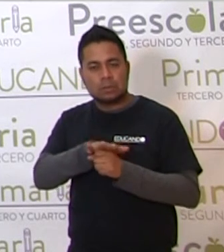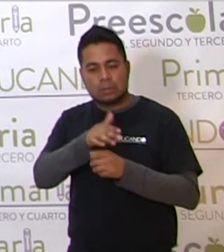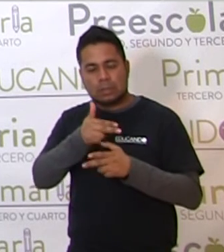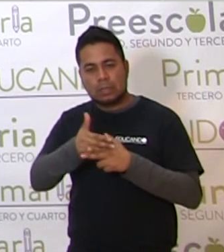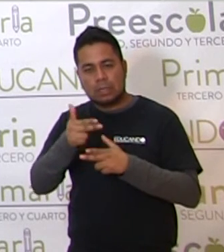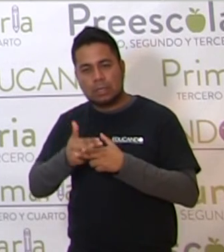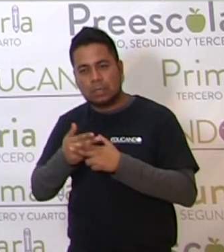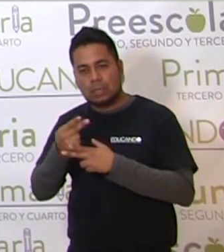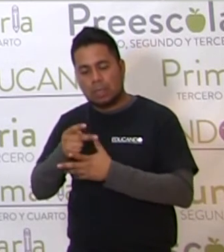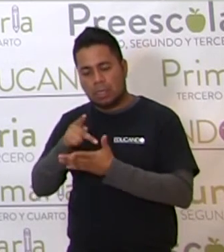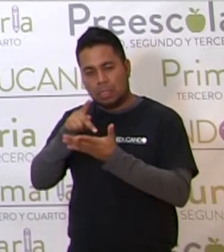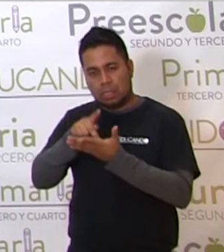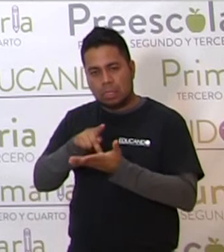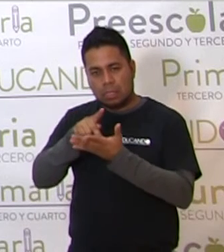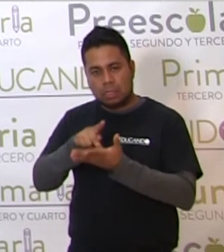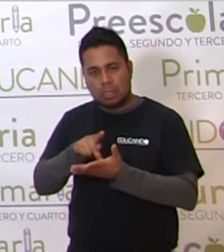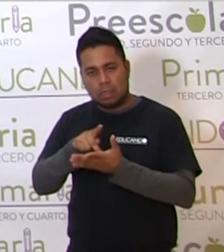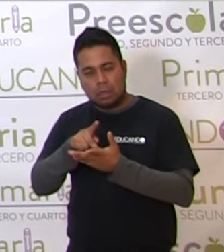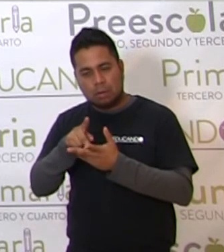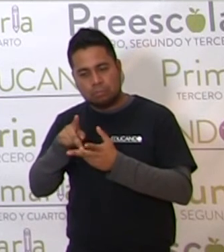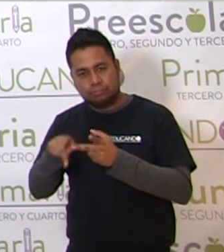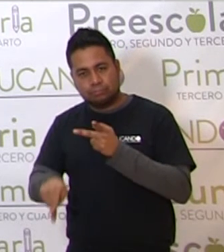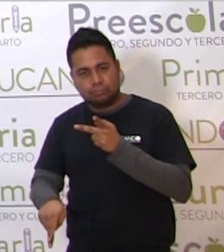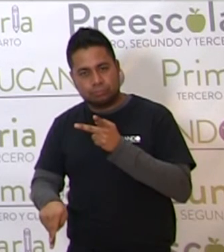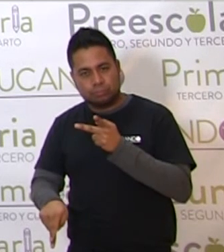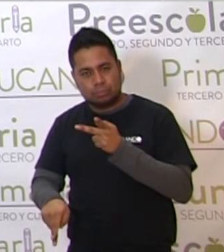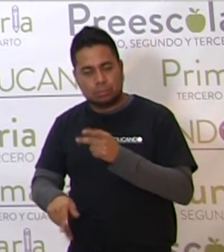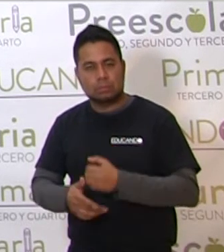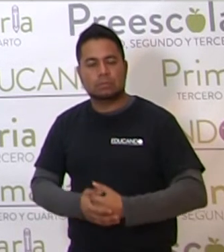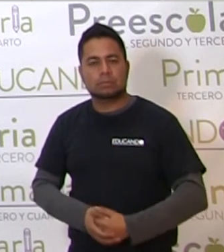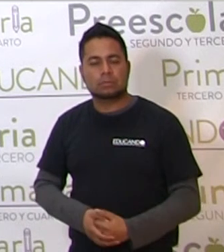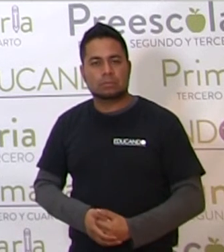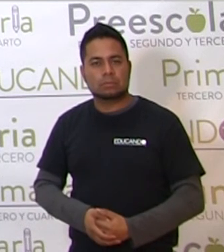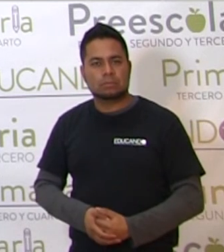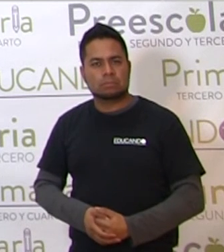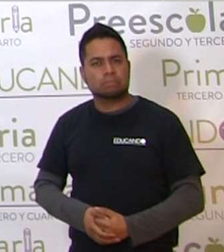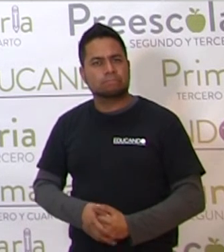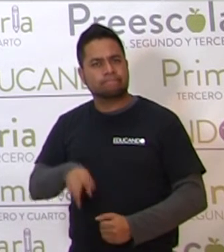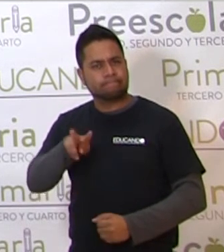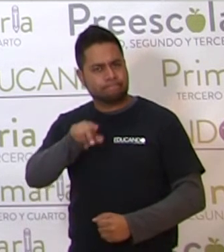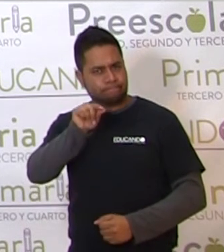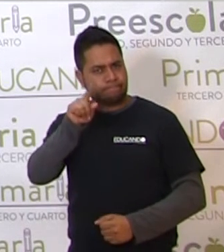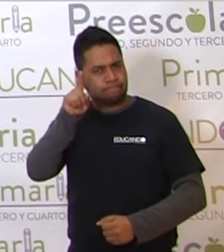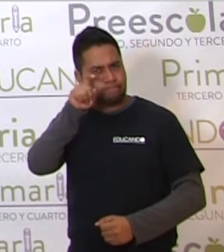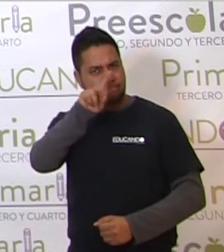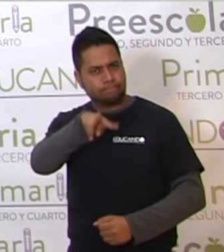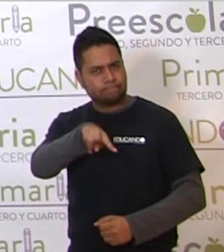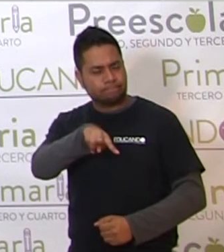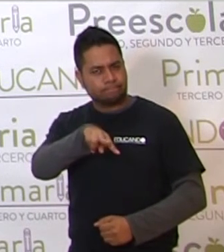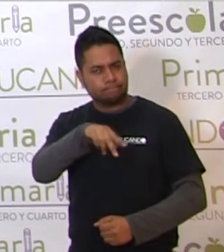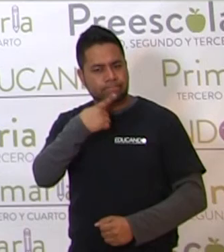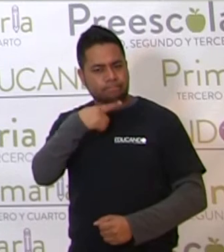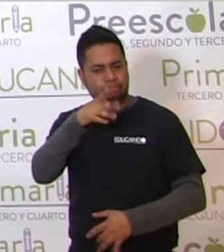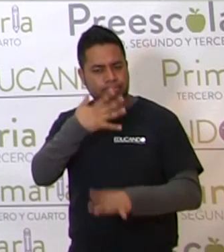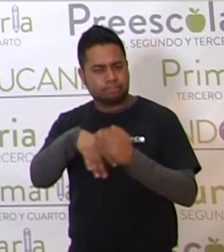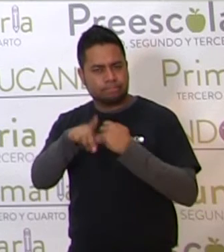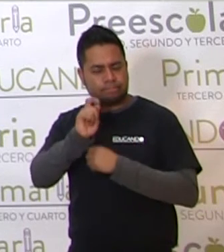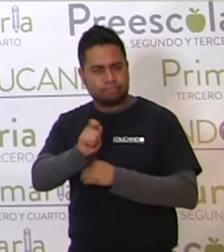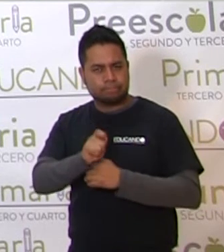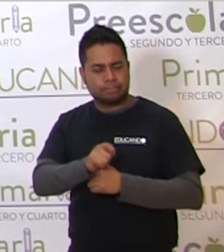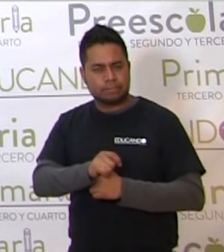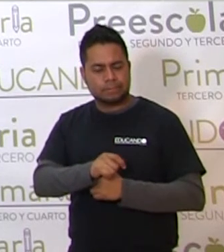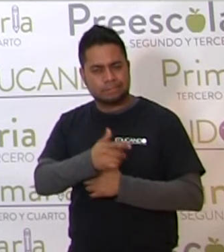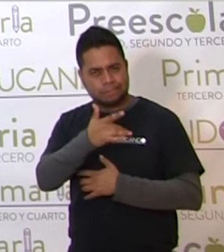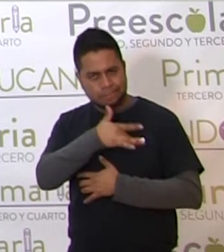propio peso la partía ese sí está complicado dice del